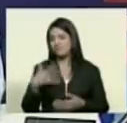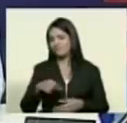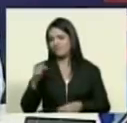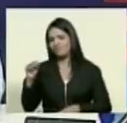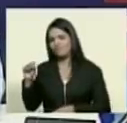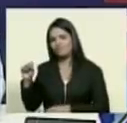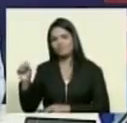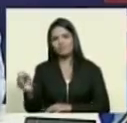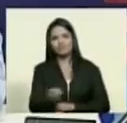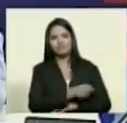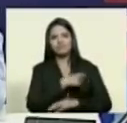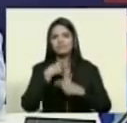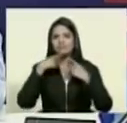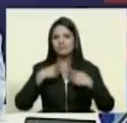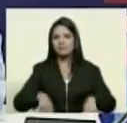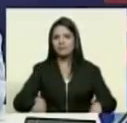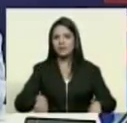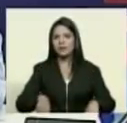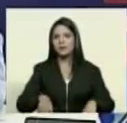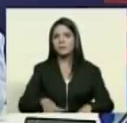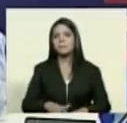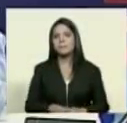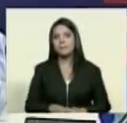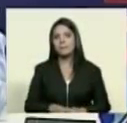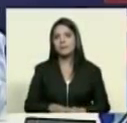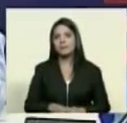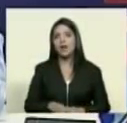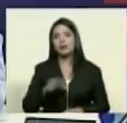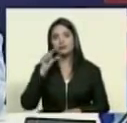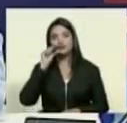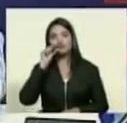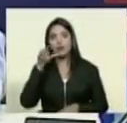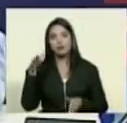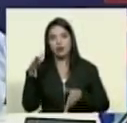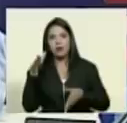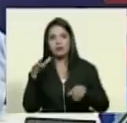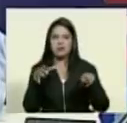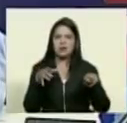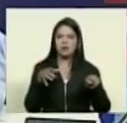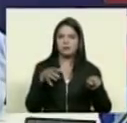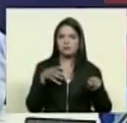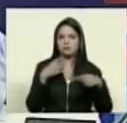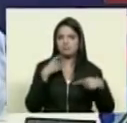estruendosa derrota en manos de Héctor Rodríguez y Capriles Radón aquí también.